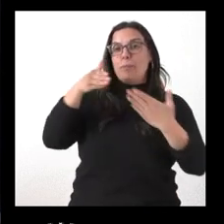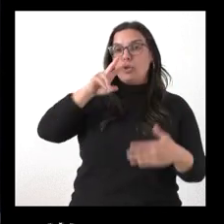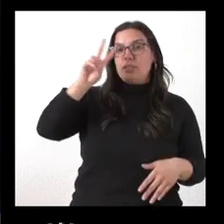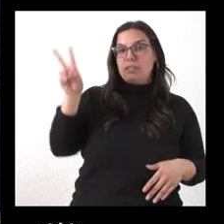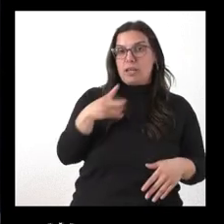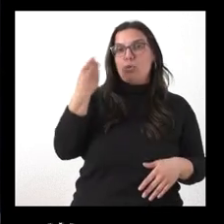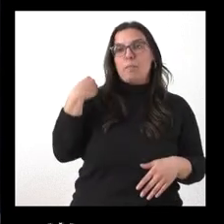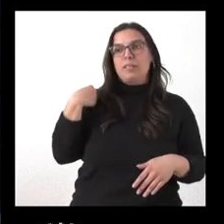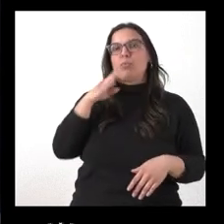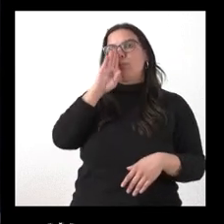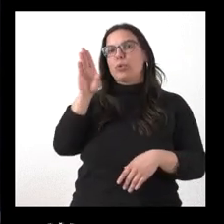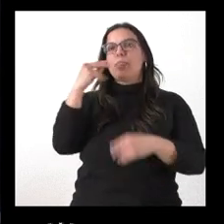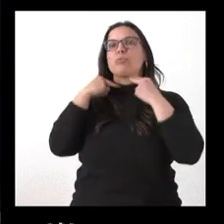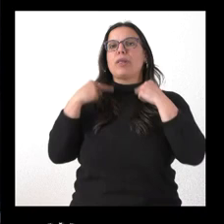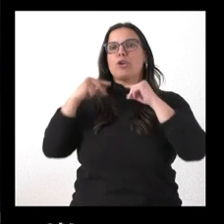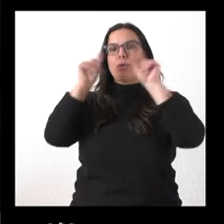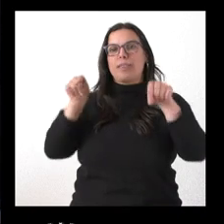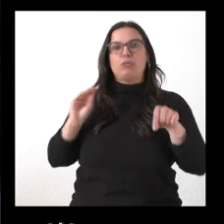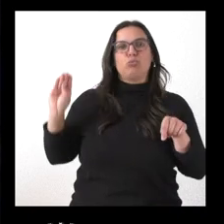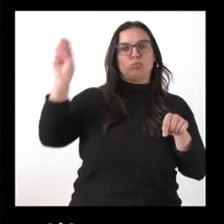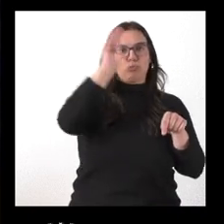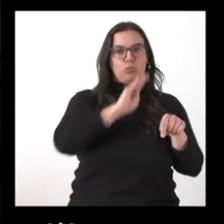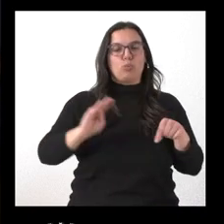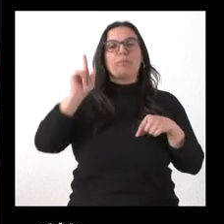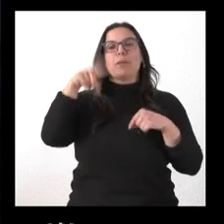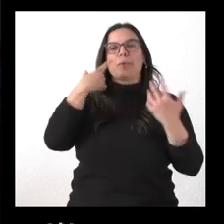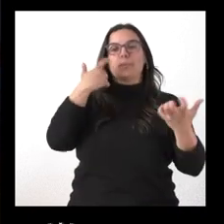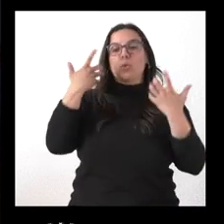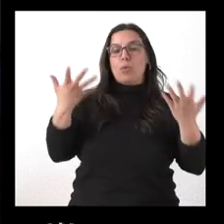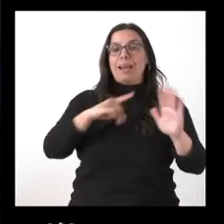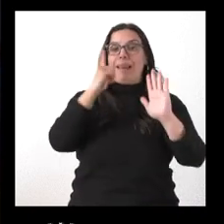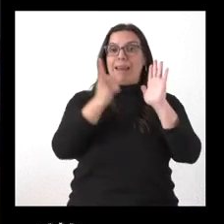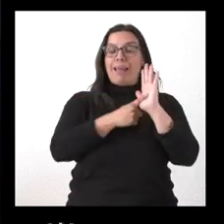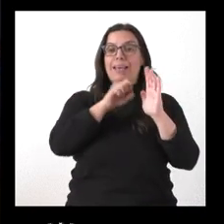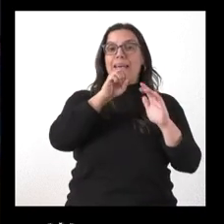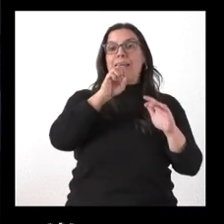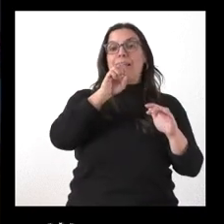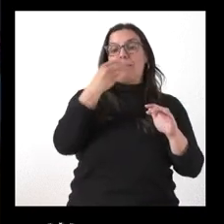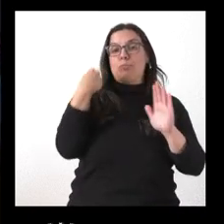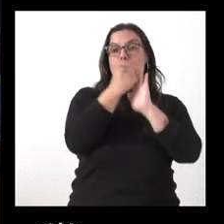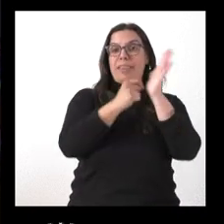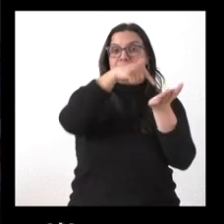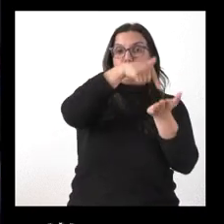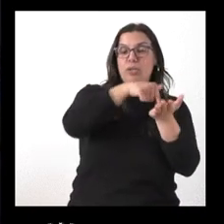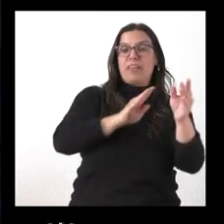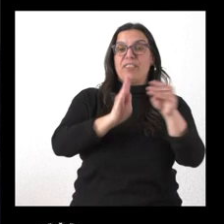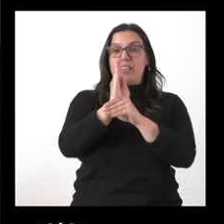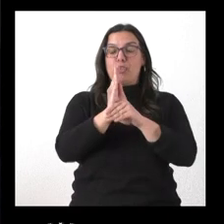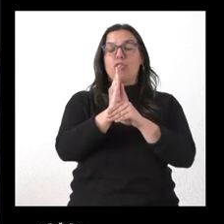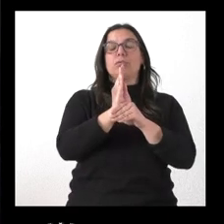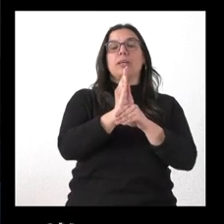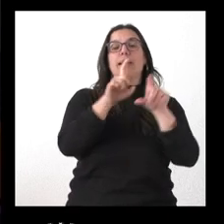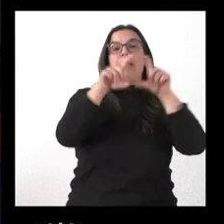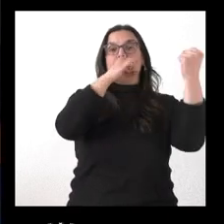las correspondientes diputaciones provinciales significables que la ley la ley 1014 de medidas tributarias y de financiación de las entidades